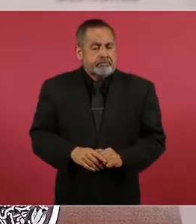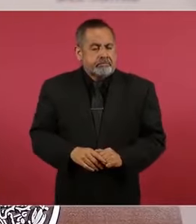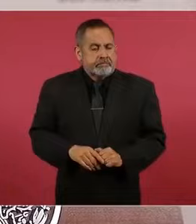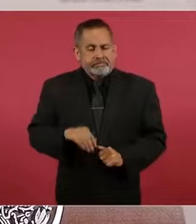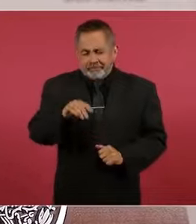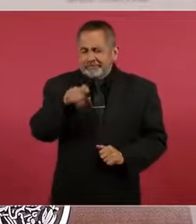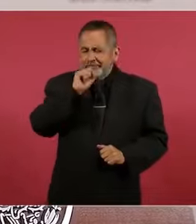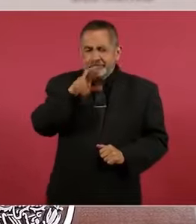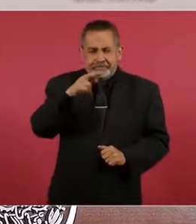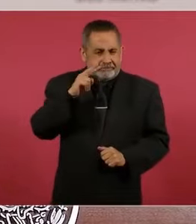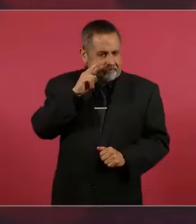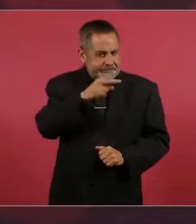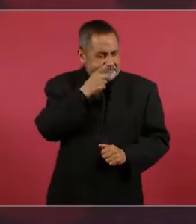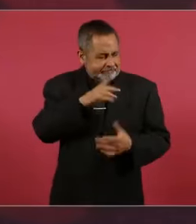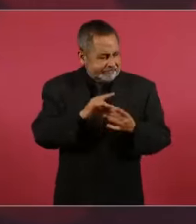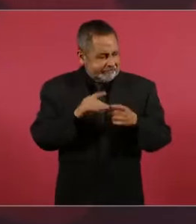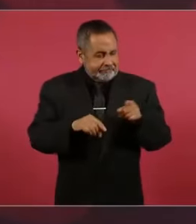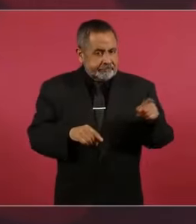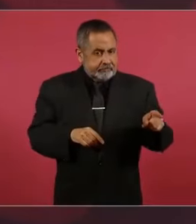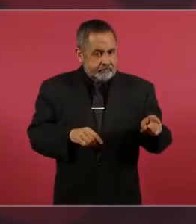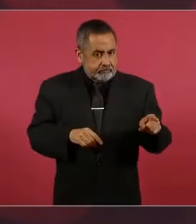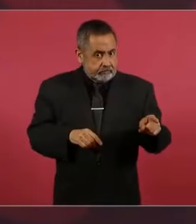vi que decía